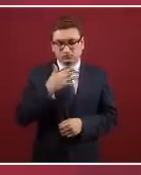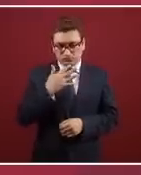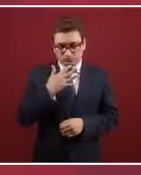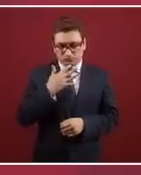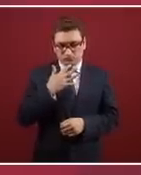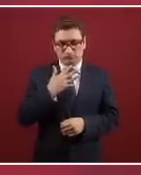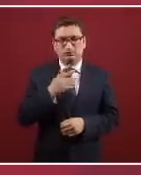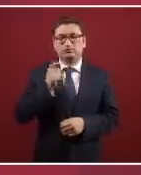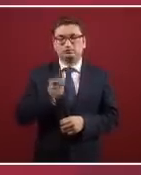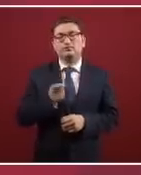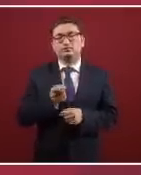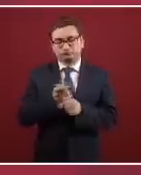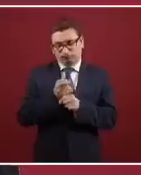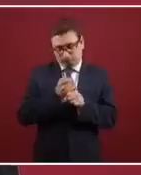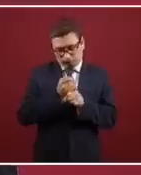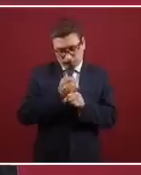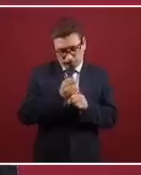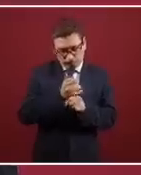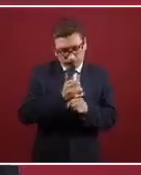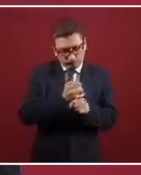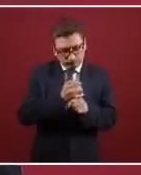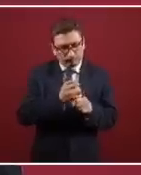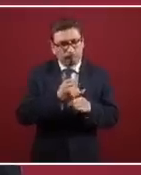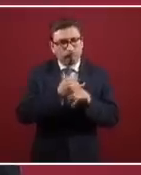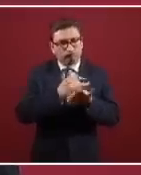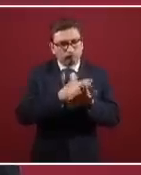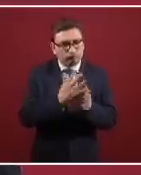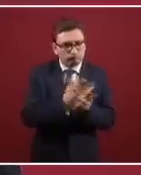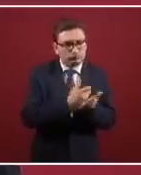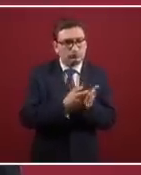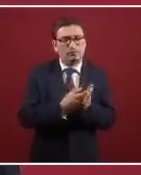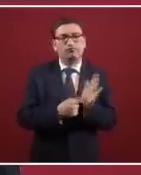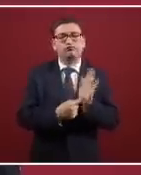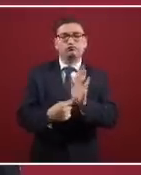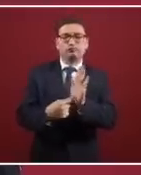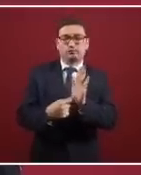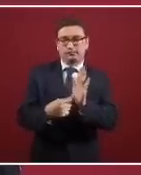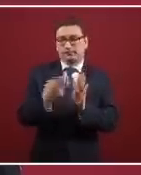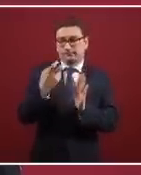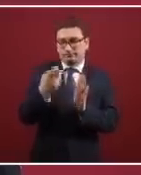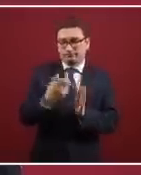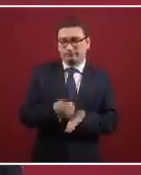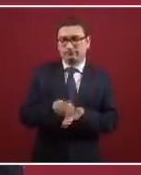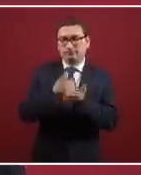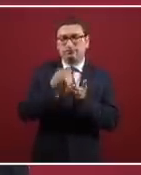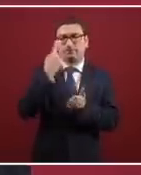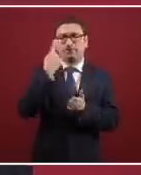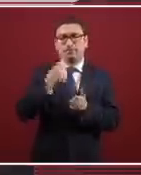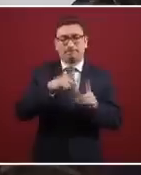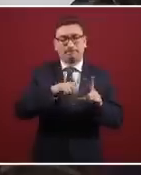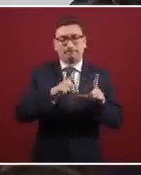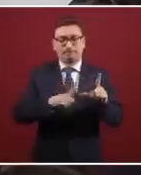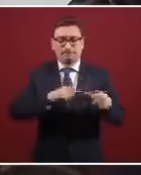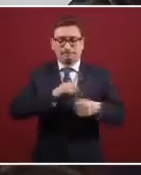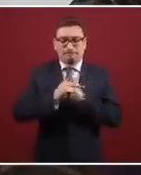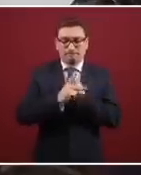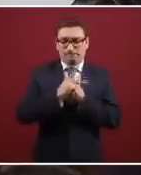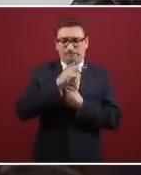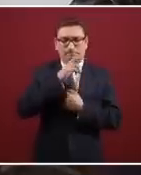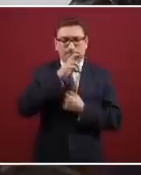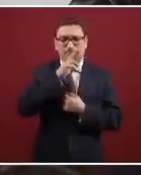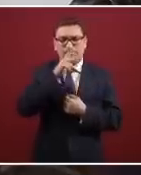Eso es contribuir a que las cosas mejoren en nuestro país, es hacer un